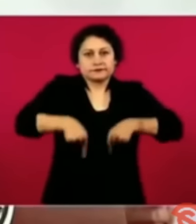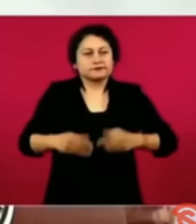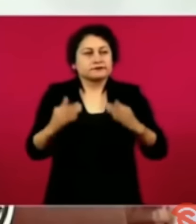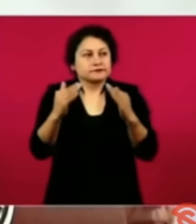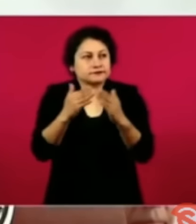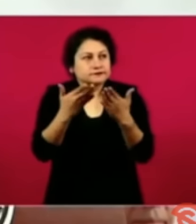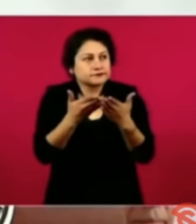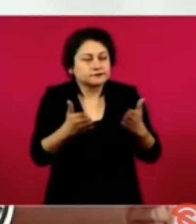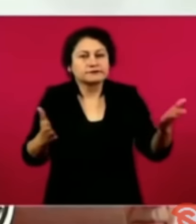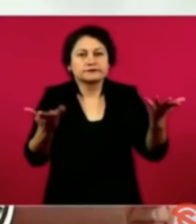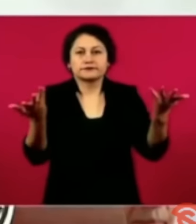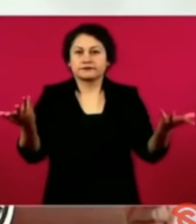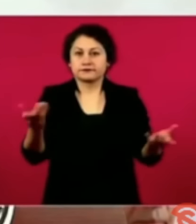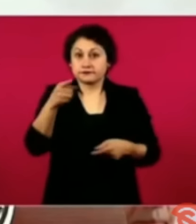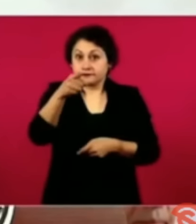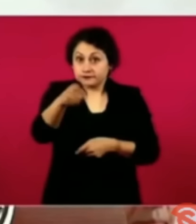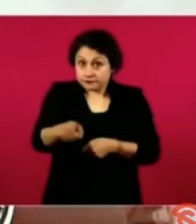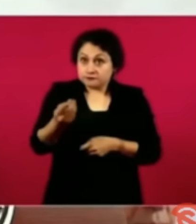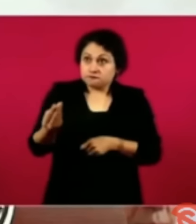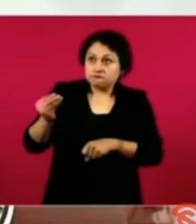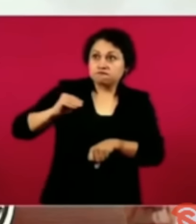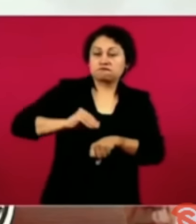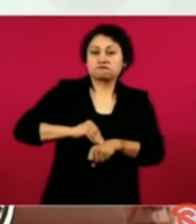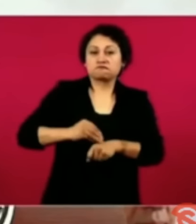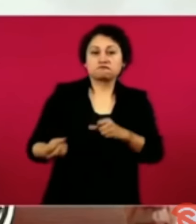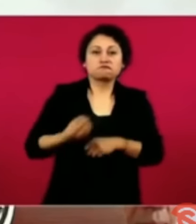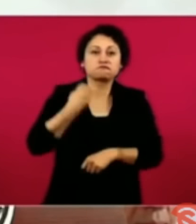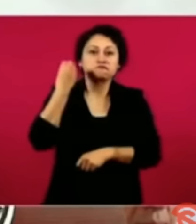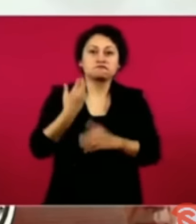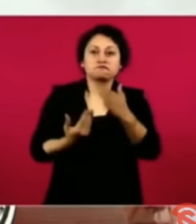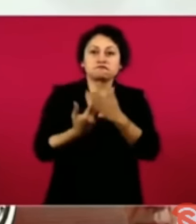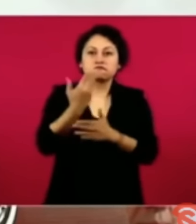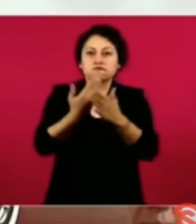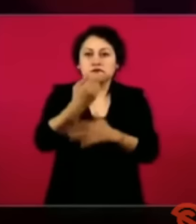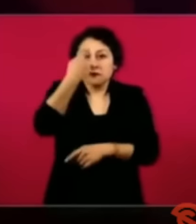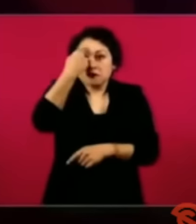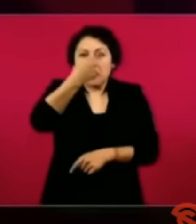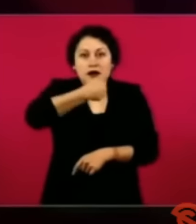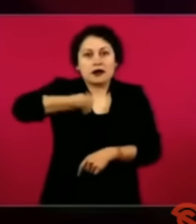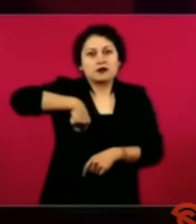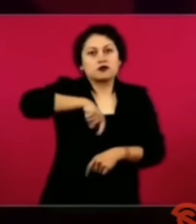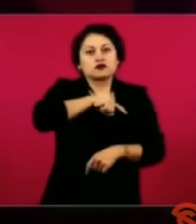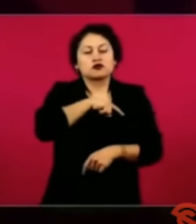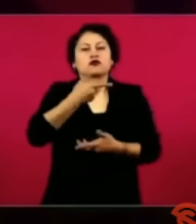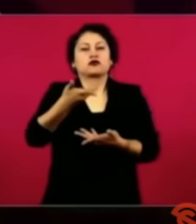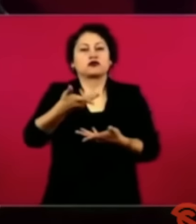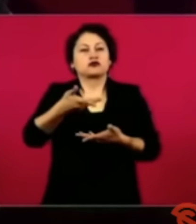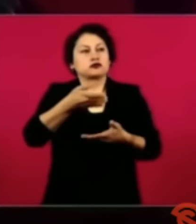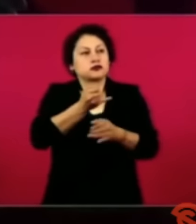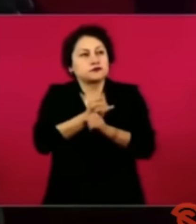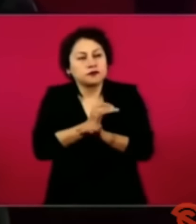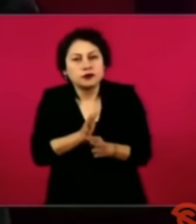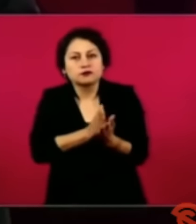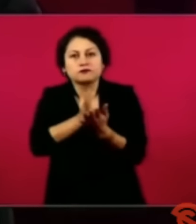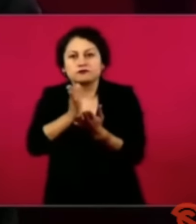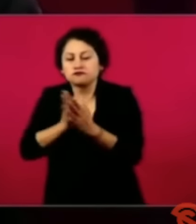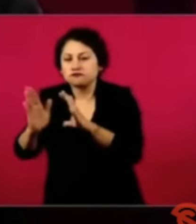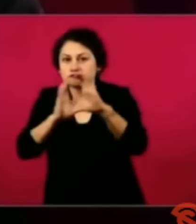mañaneras a los medios independientes y alternativos, porque de esta manera ha